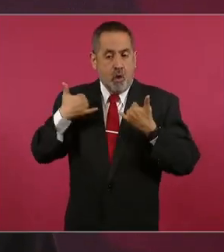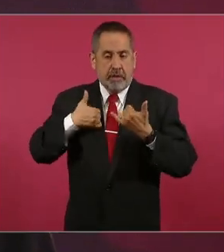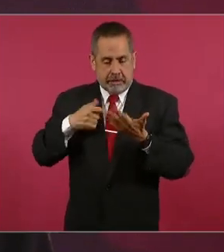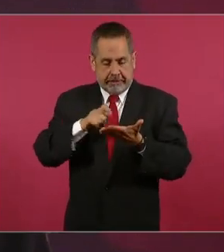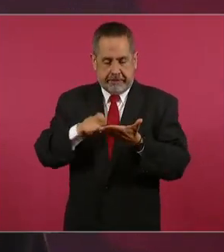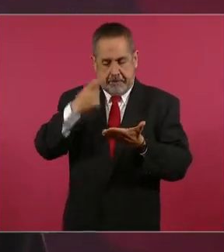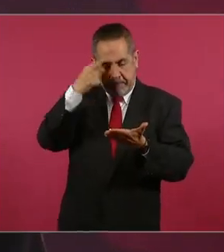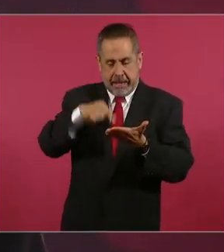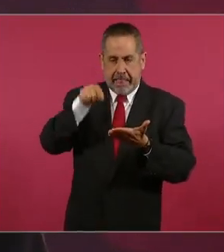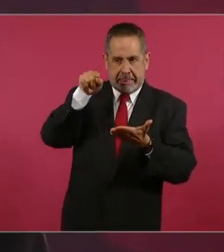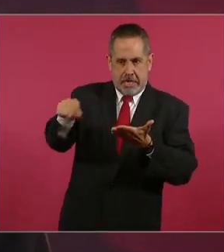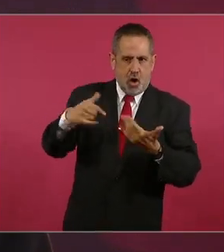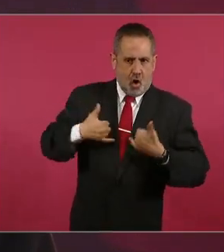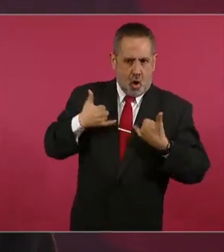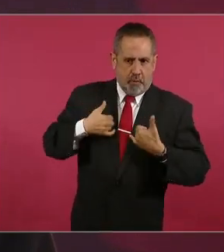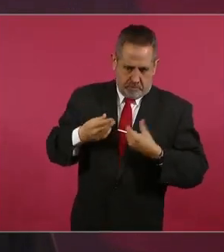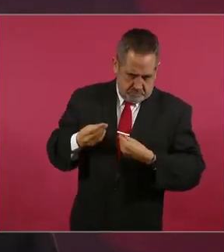ellos.